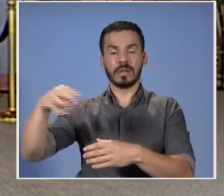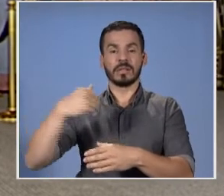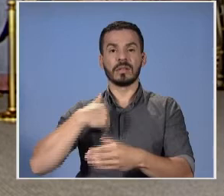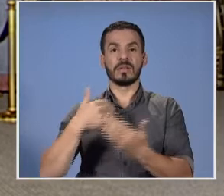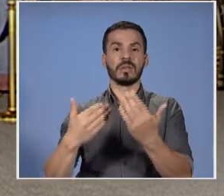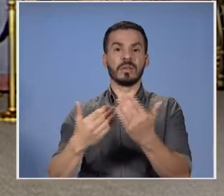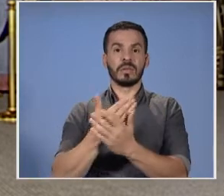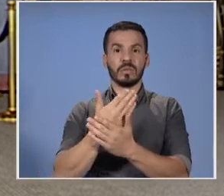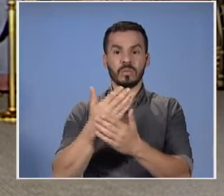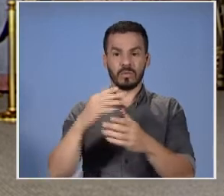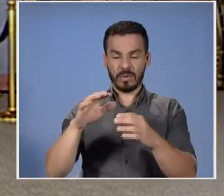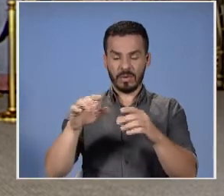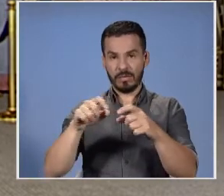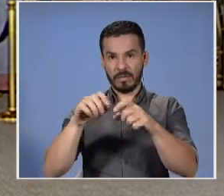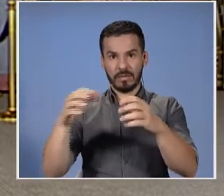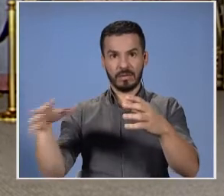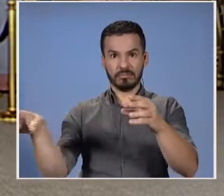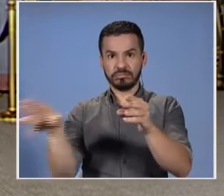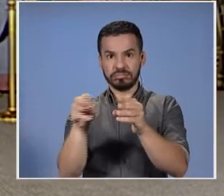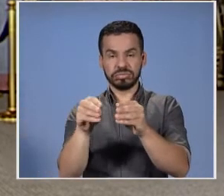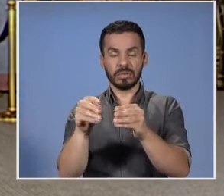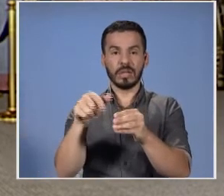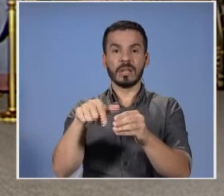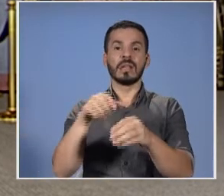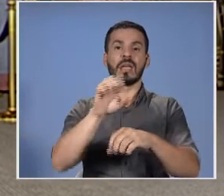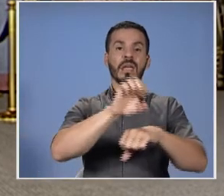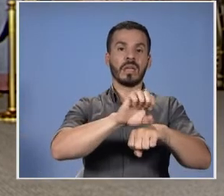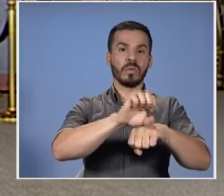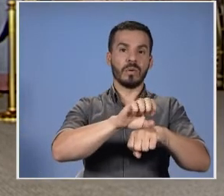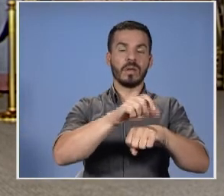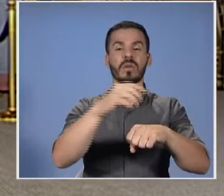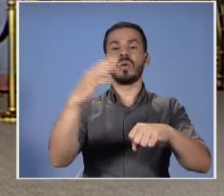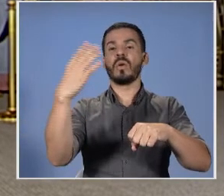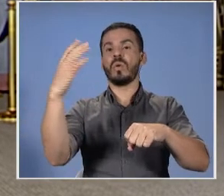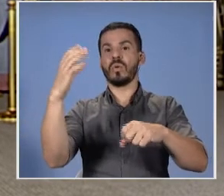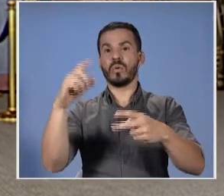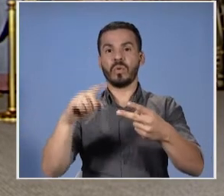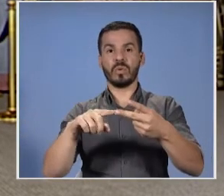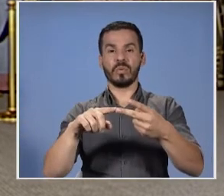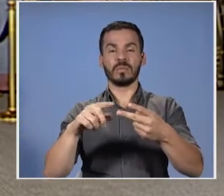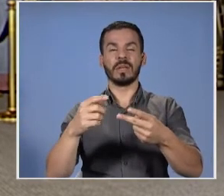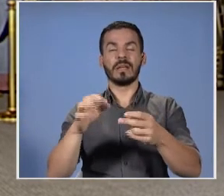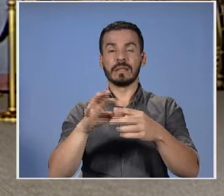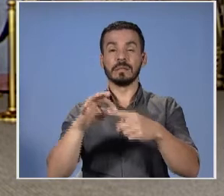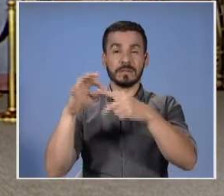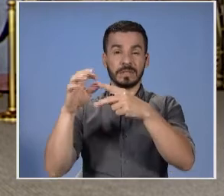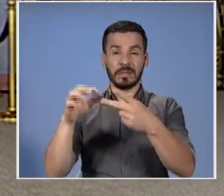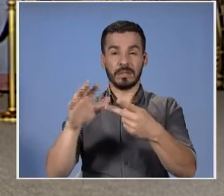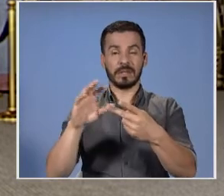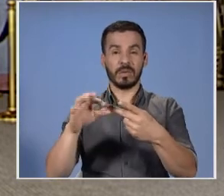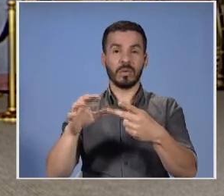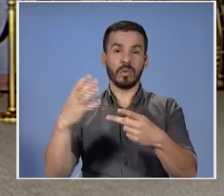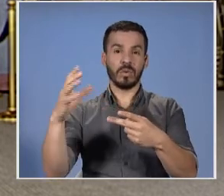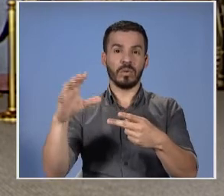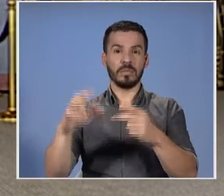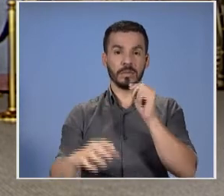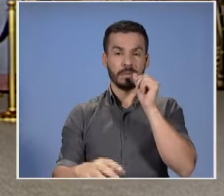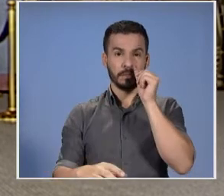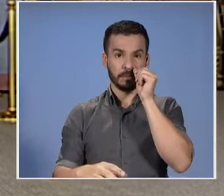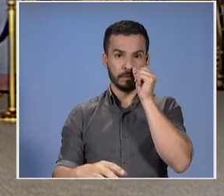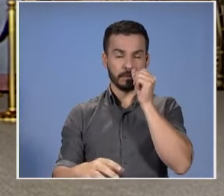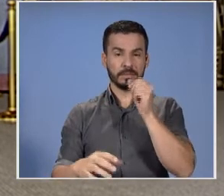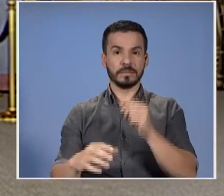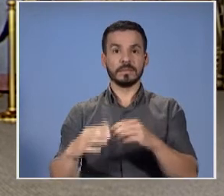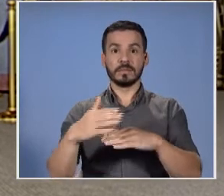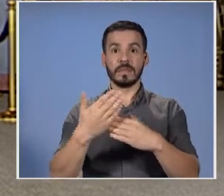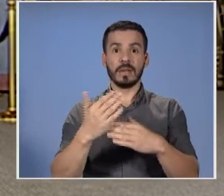nueva cartografía, pero estaba también el tema de Ecuador, estaba allí Colombia. Sobre todo con Colombia. En particular Colombia. En el